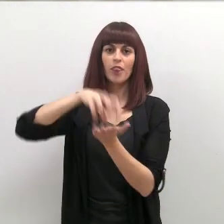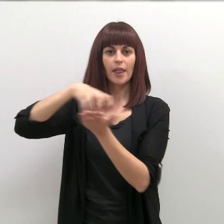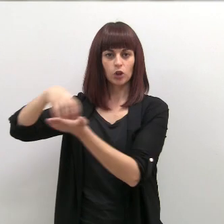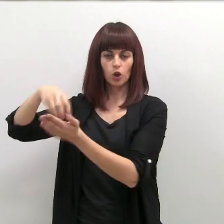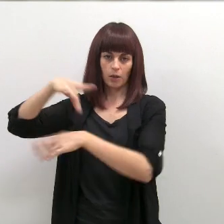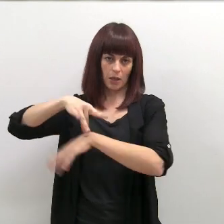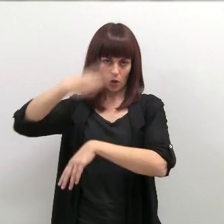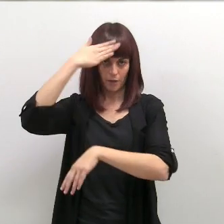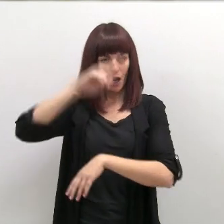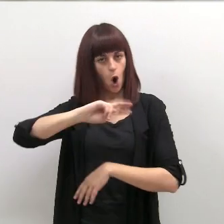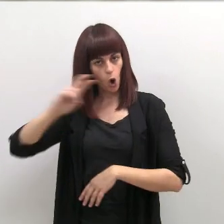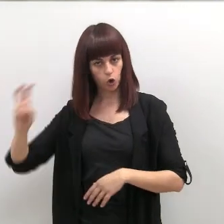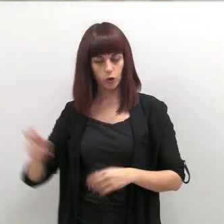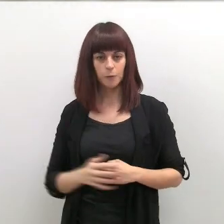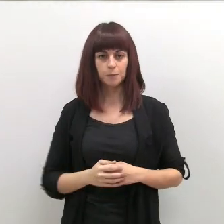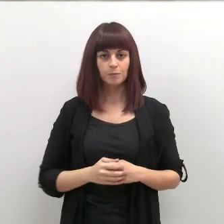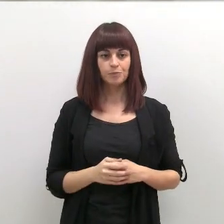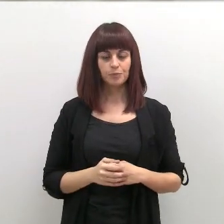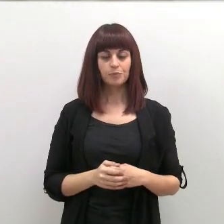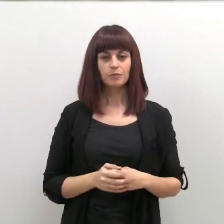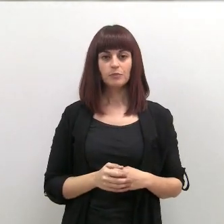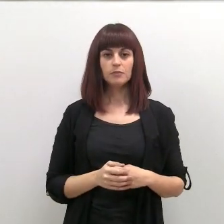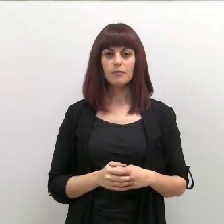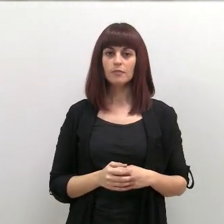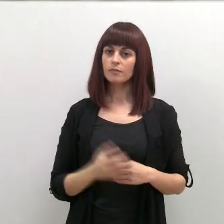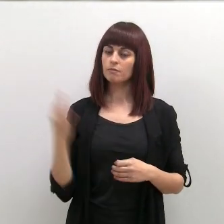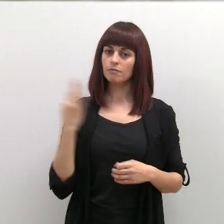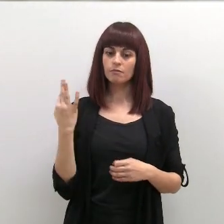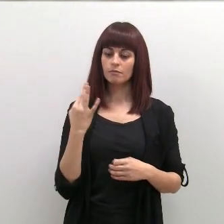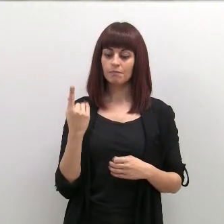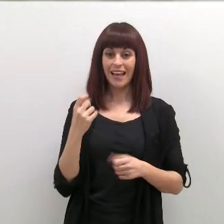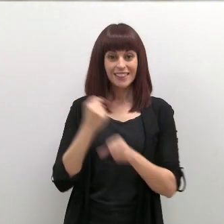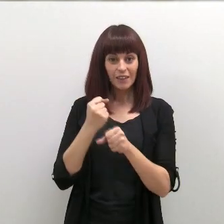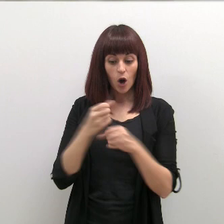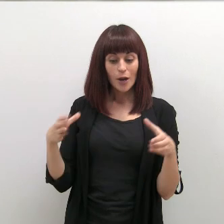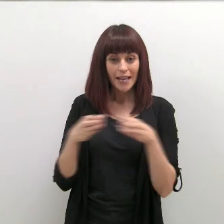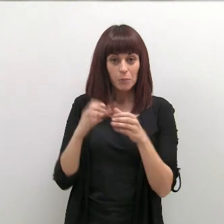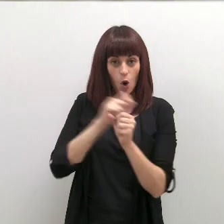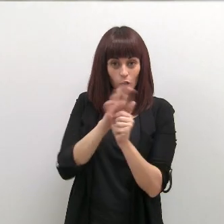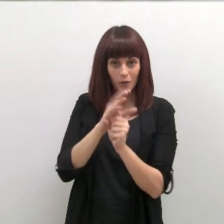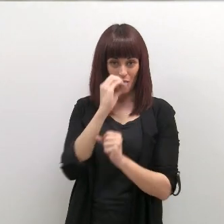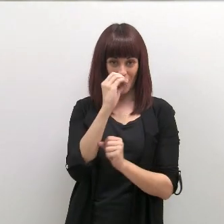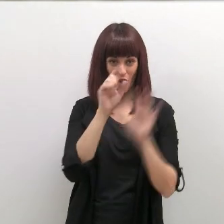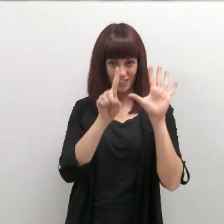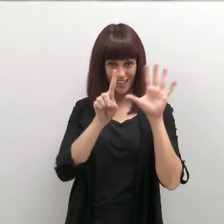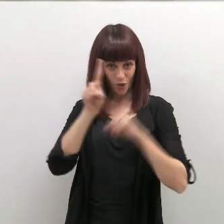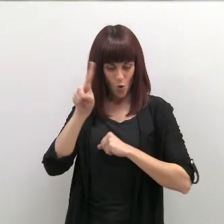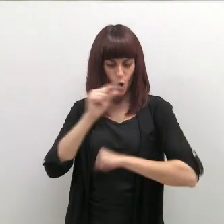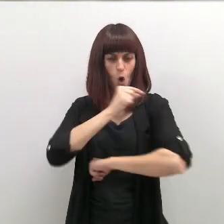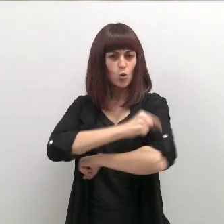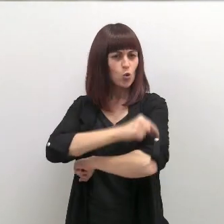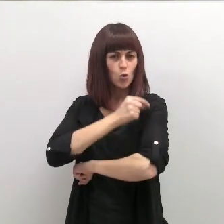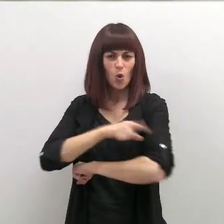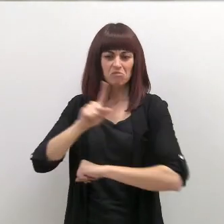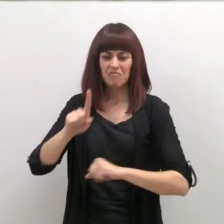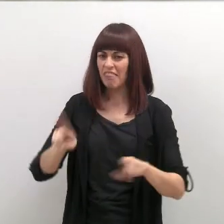atención primaria. Hay que resaltar el trabajo que están haciendo los equipos COVID del 061, vacunando fines de